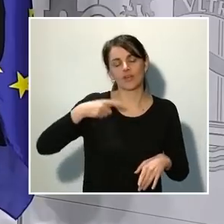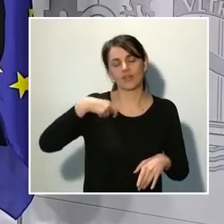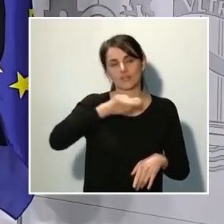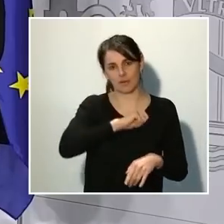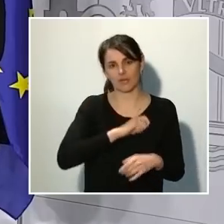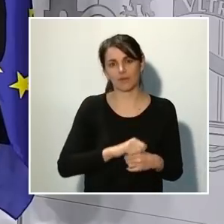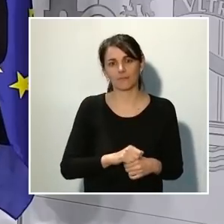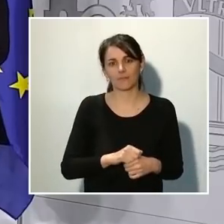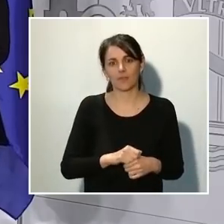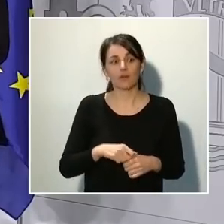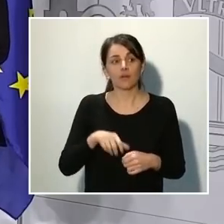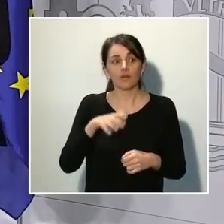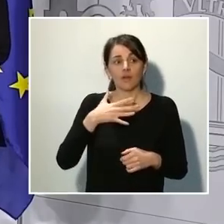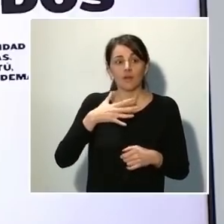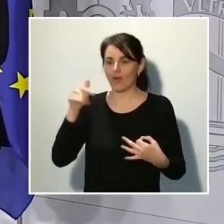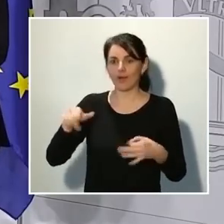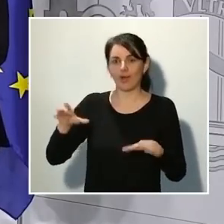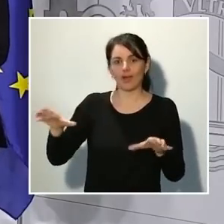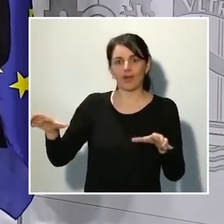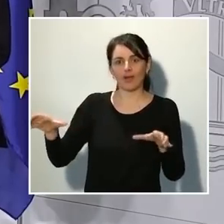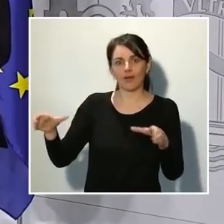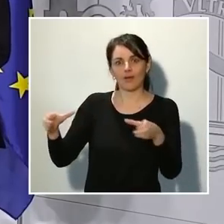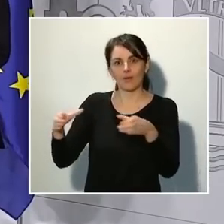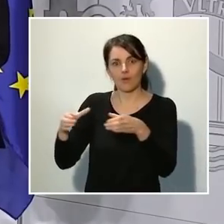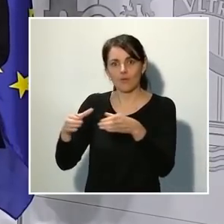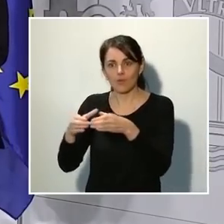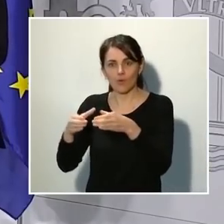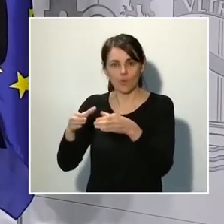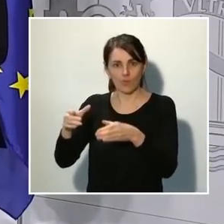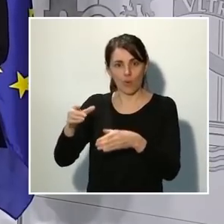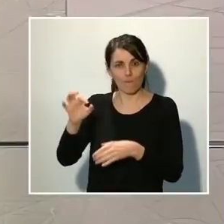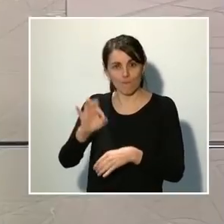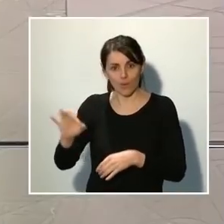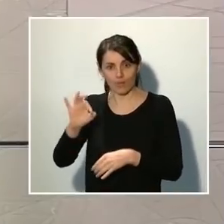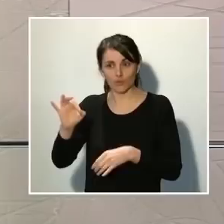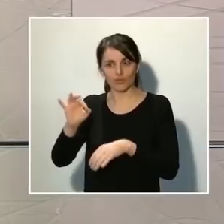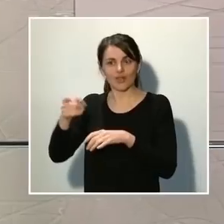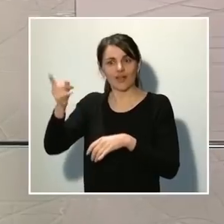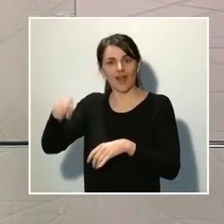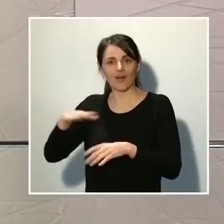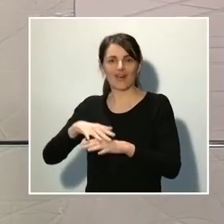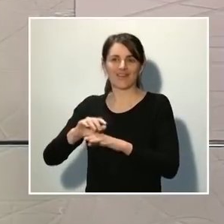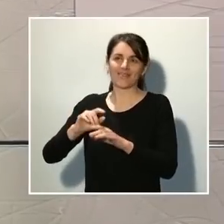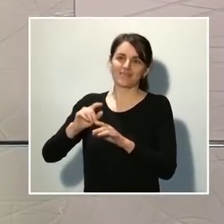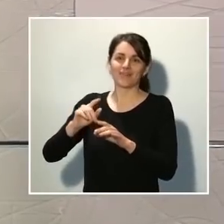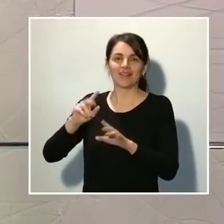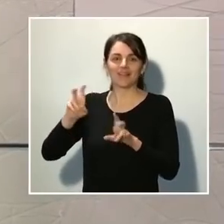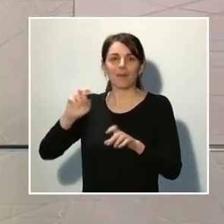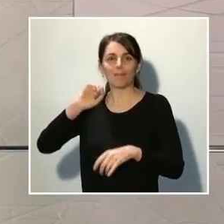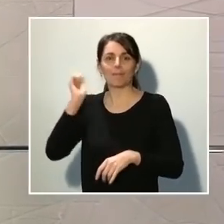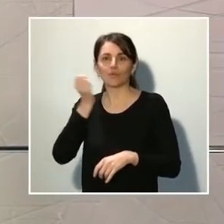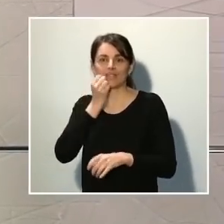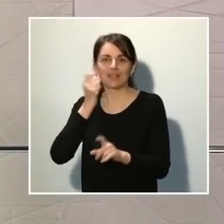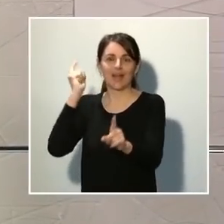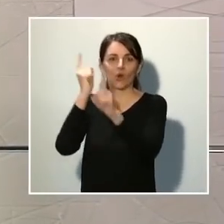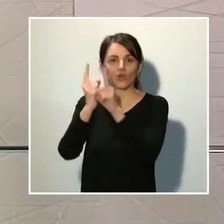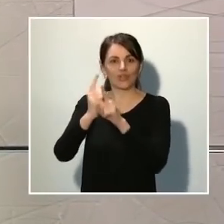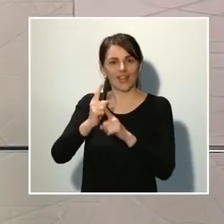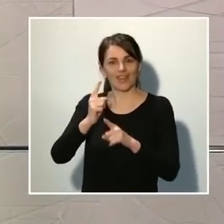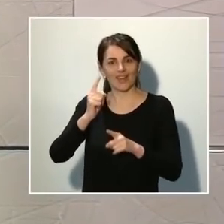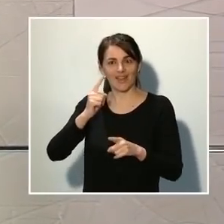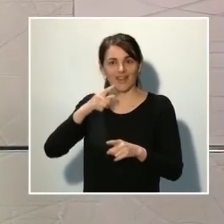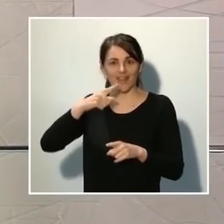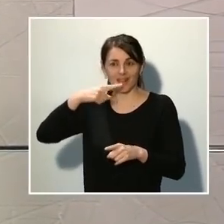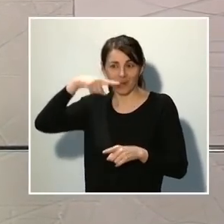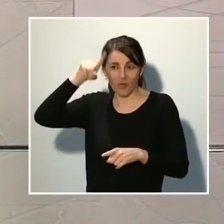sanitaria, no para meter a modificar la ley del CNI. Es una gravedad que